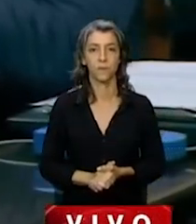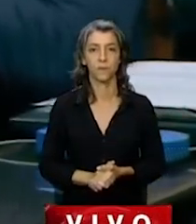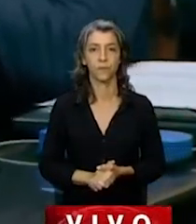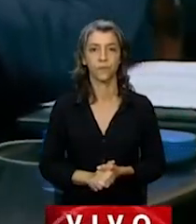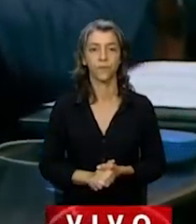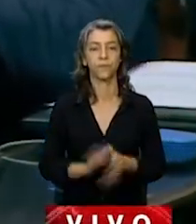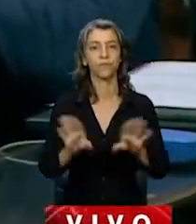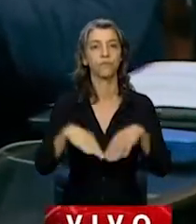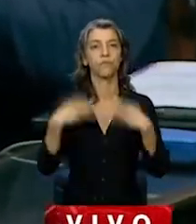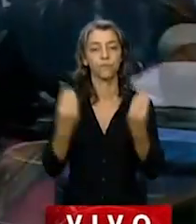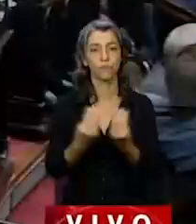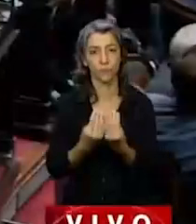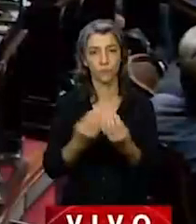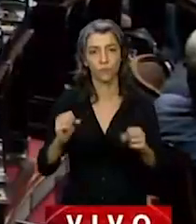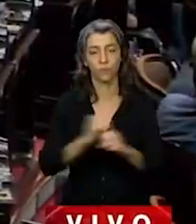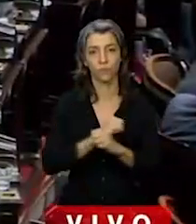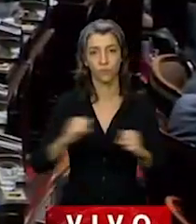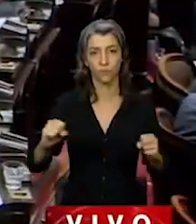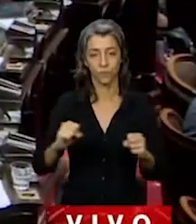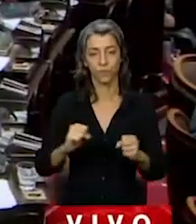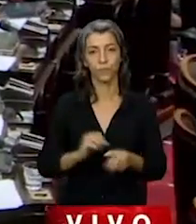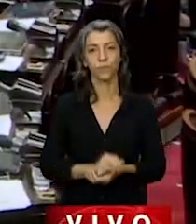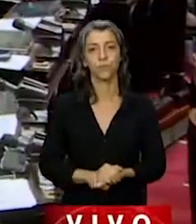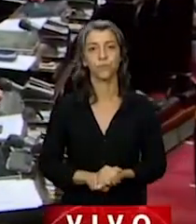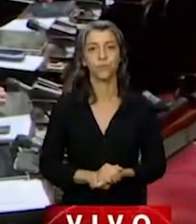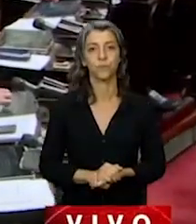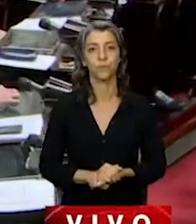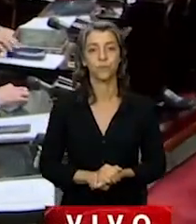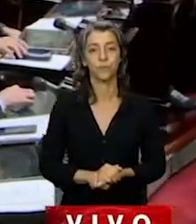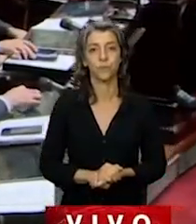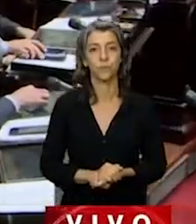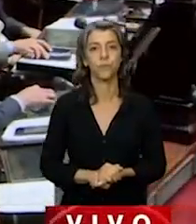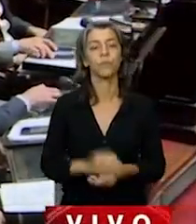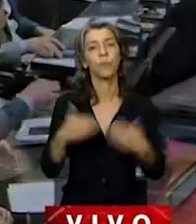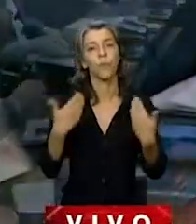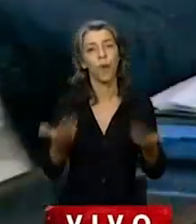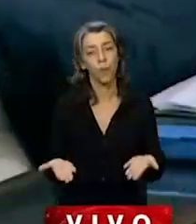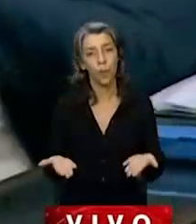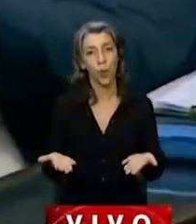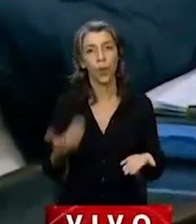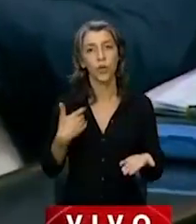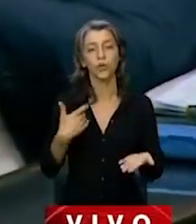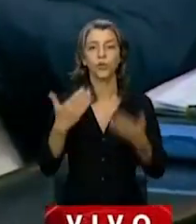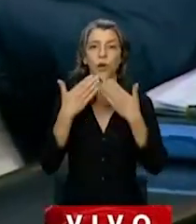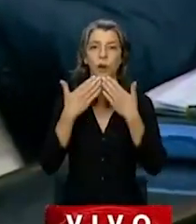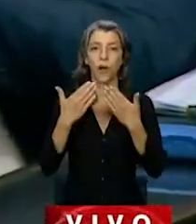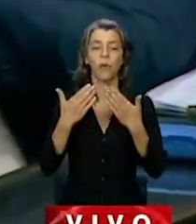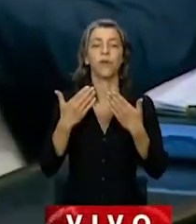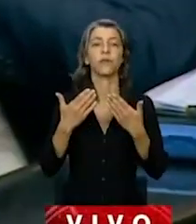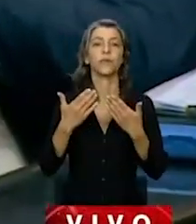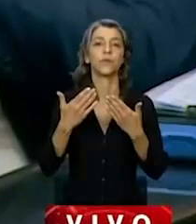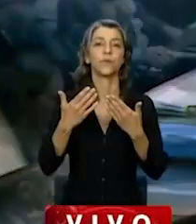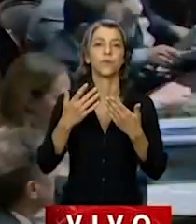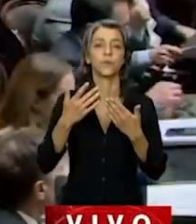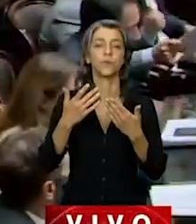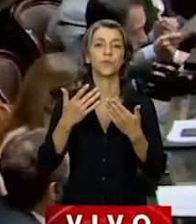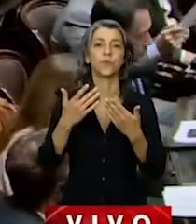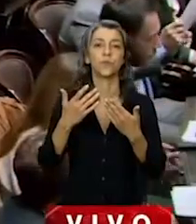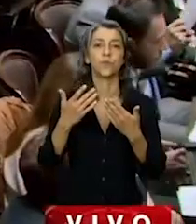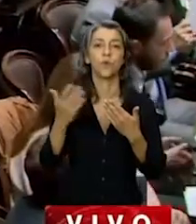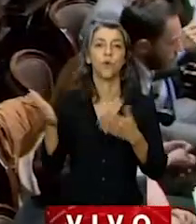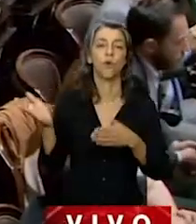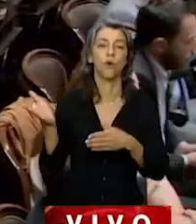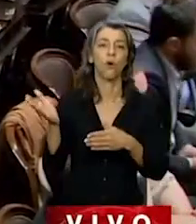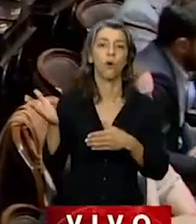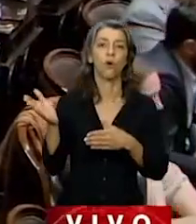Resulta afirmativa. Quiero aprovechar y agradecer la presencia de